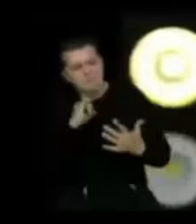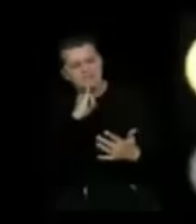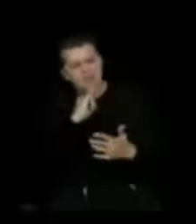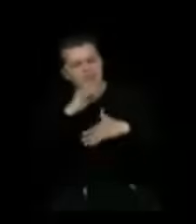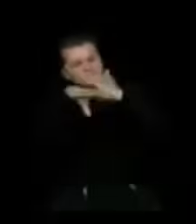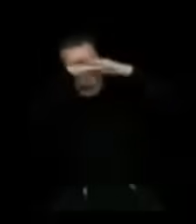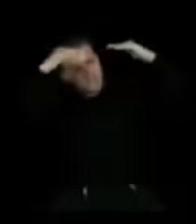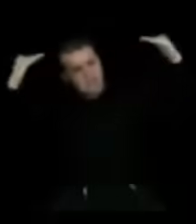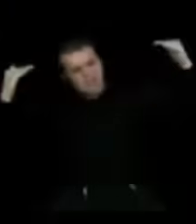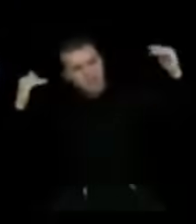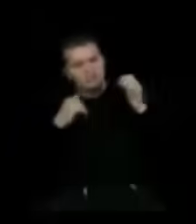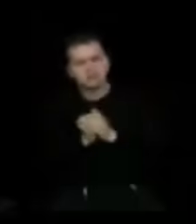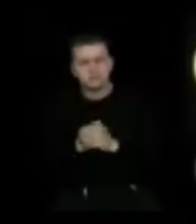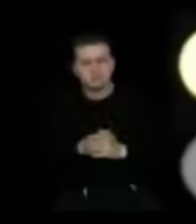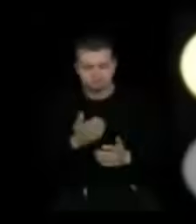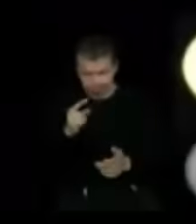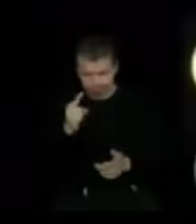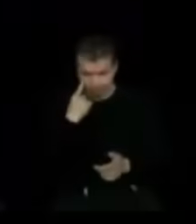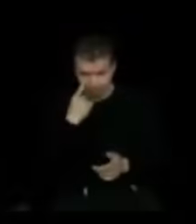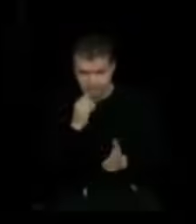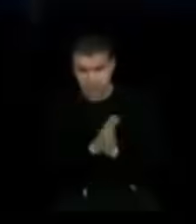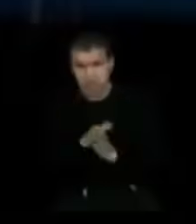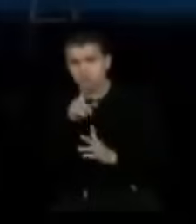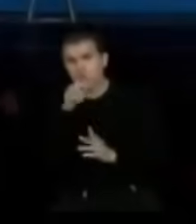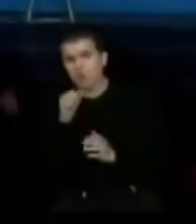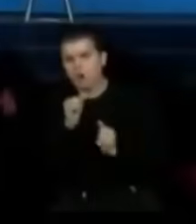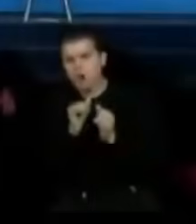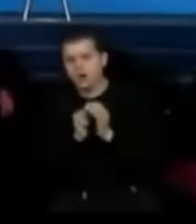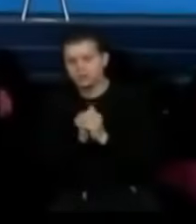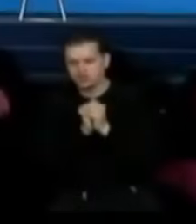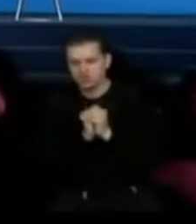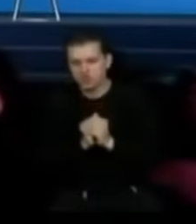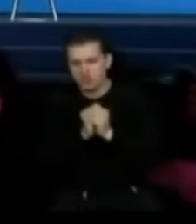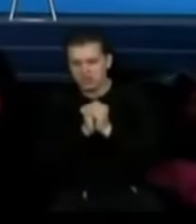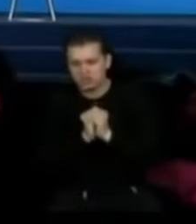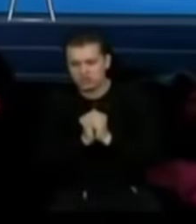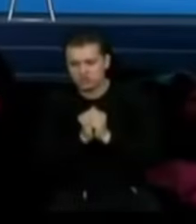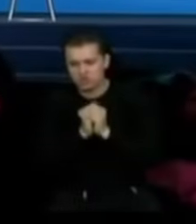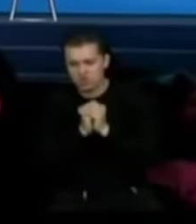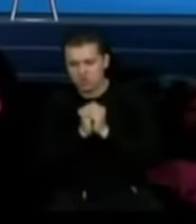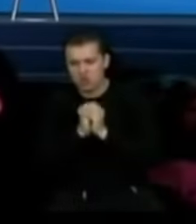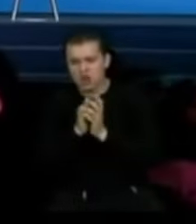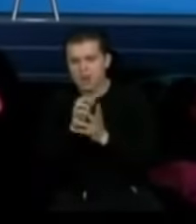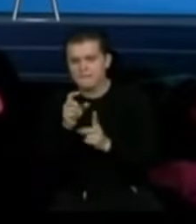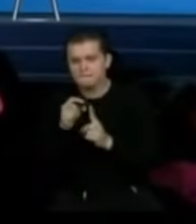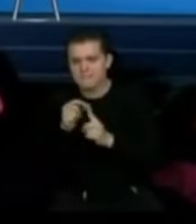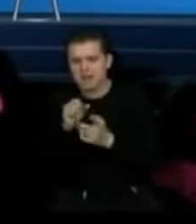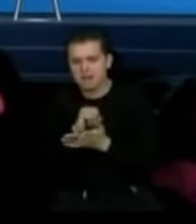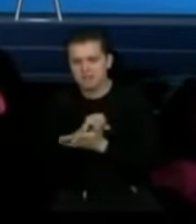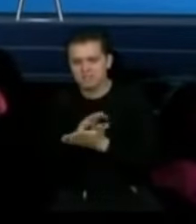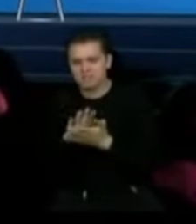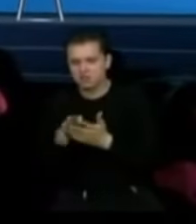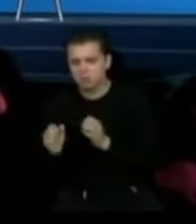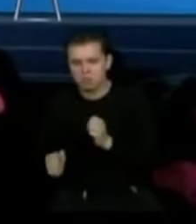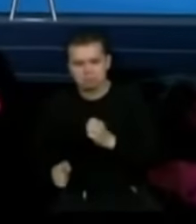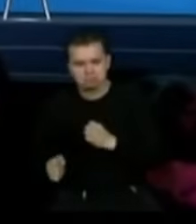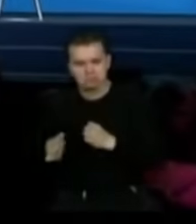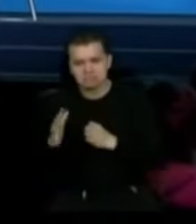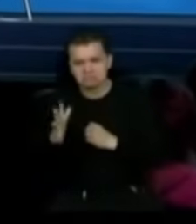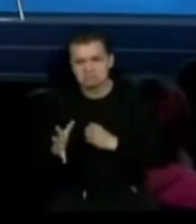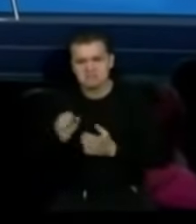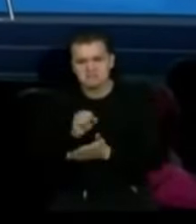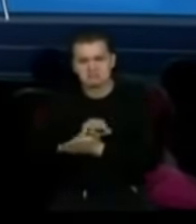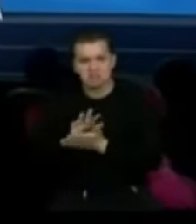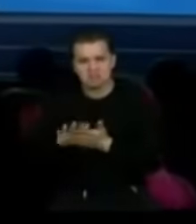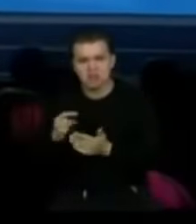mí es esto. Tú estás adorando a Dios y hay un momento que la palabra santo no alcanza a describir su santidad.